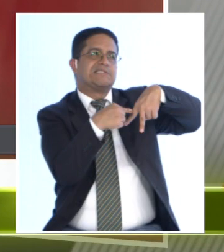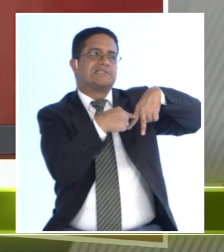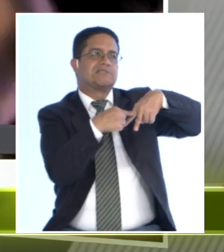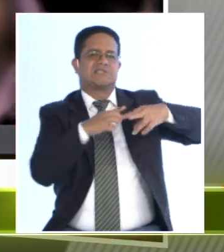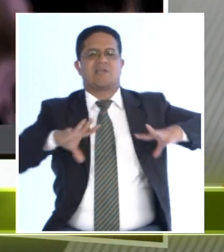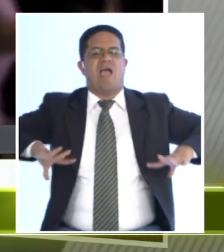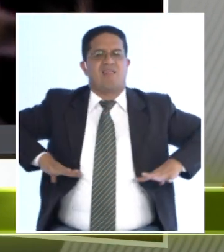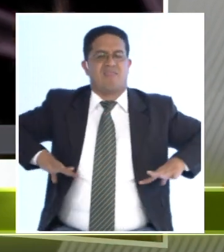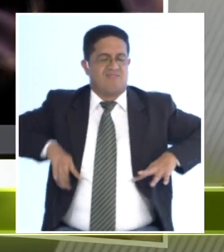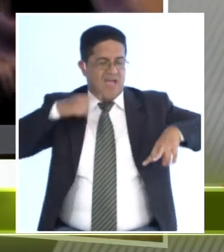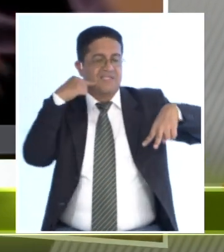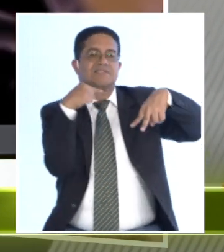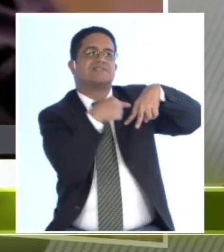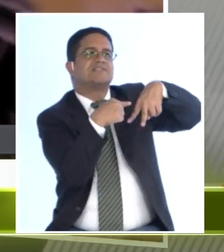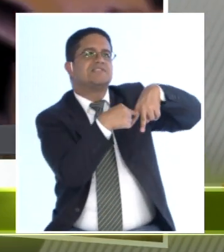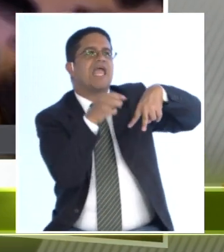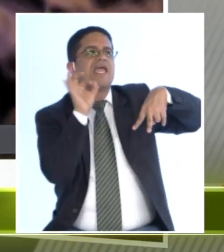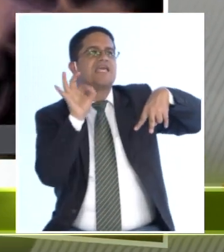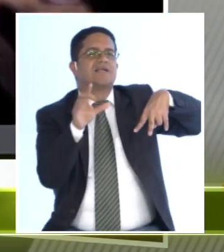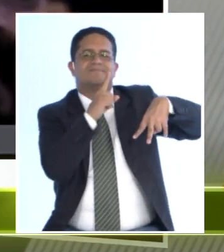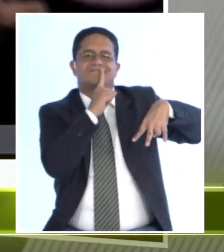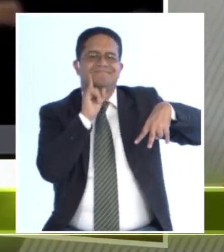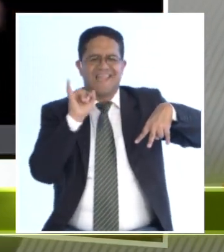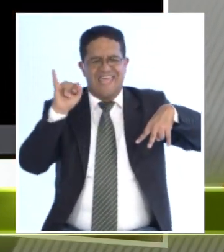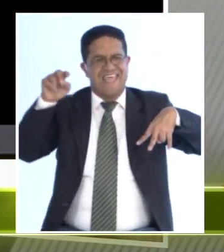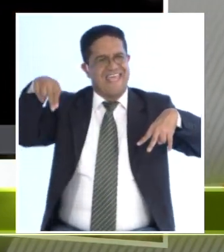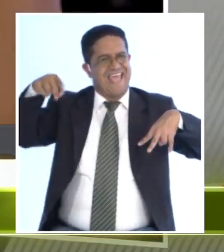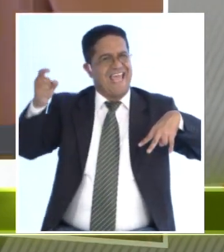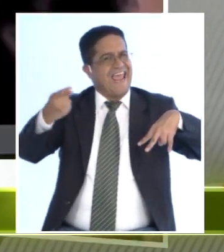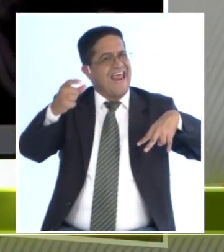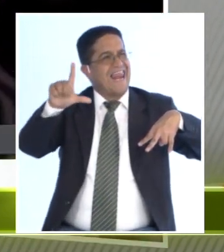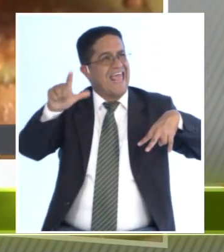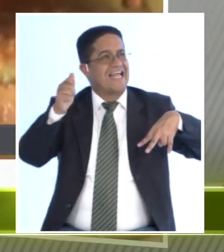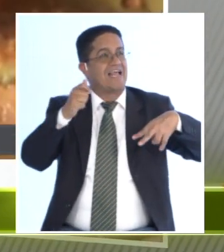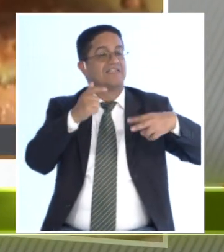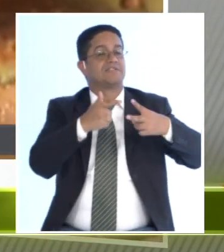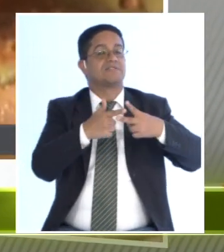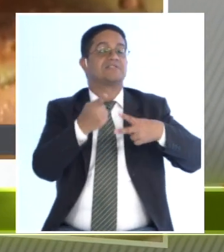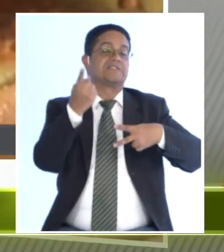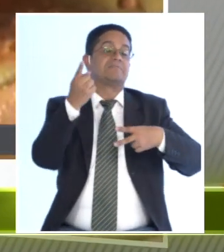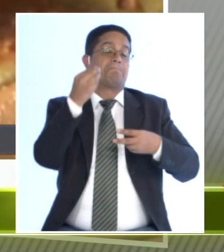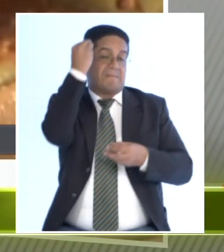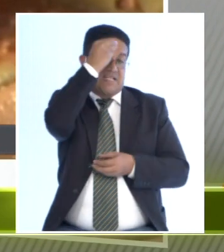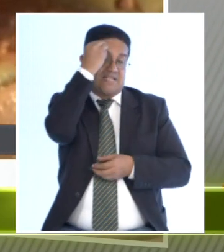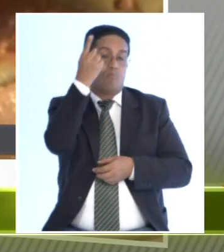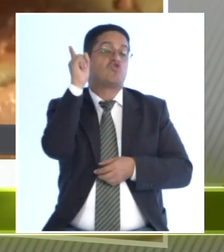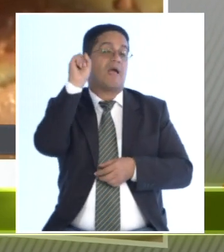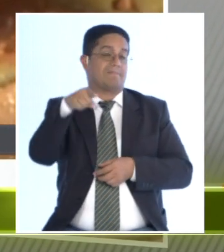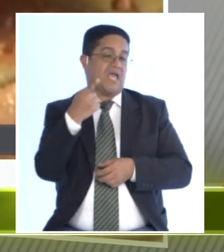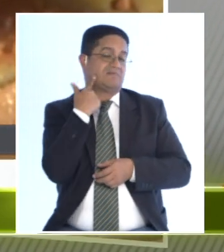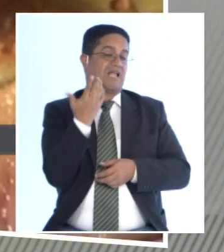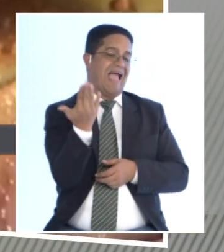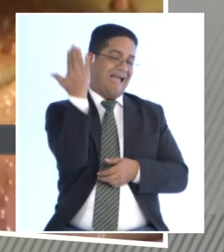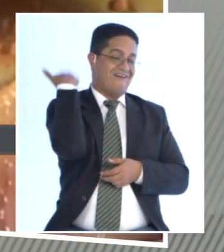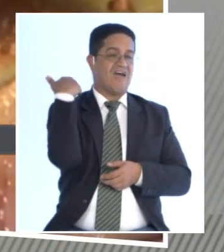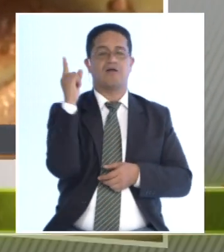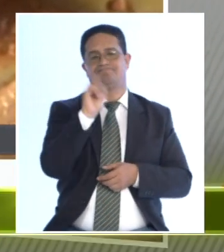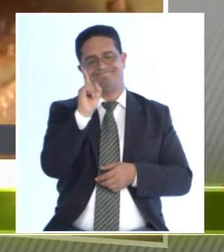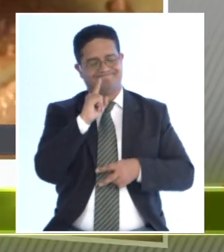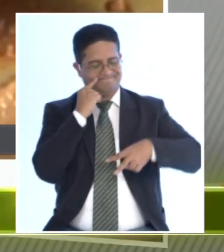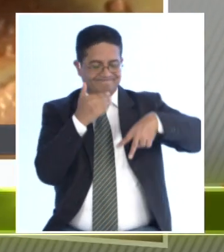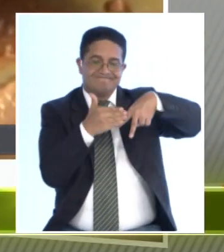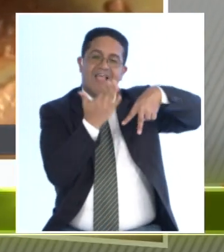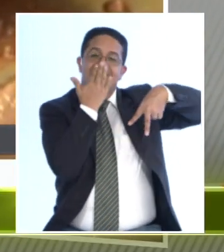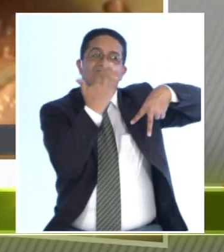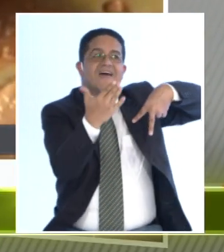de la ingle. Muchas veces asociamos que el dolor de cadera es a nivel posterior, lumbar bajo, pero no. El dolor de cadera está en la parte anterior,